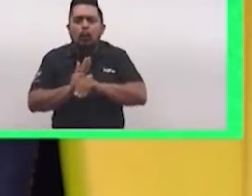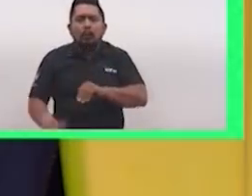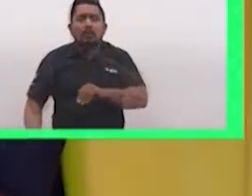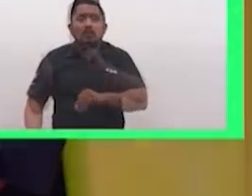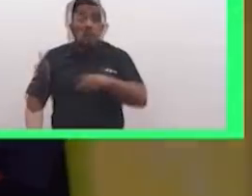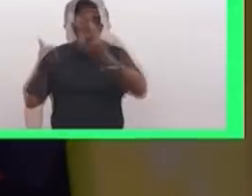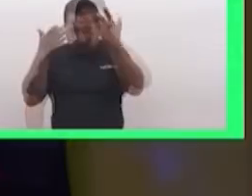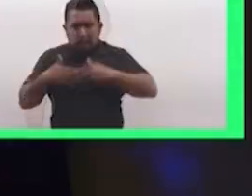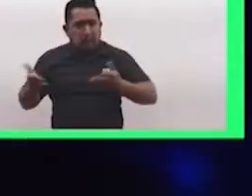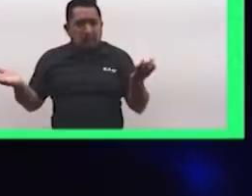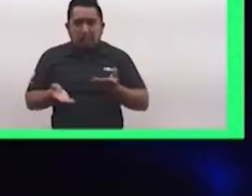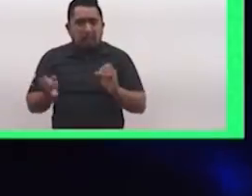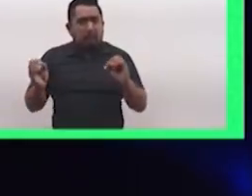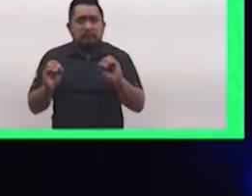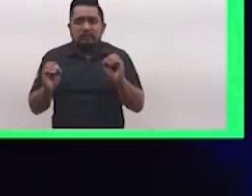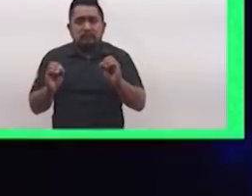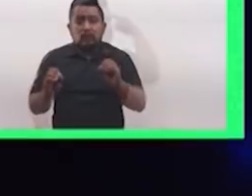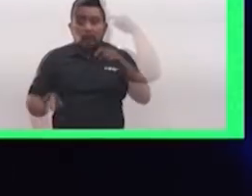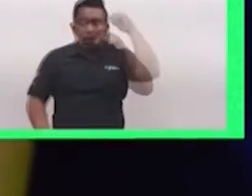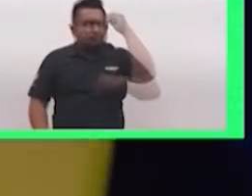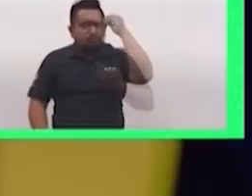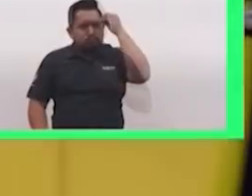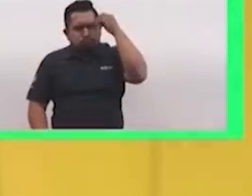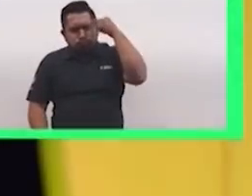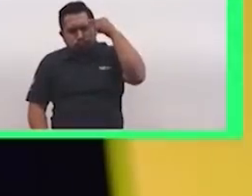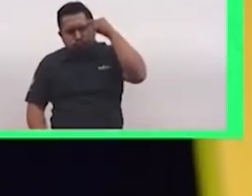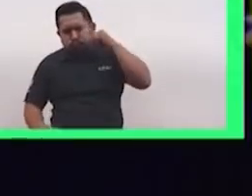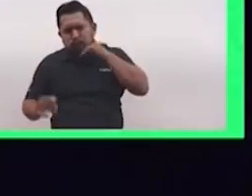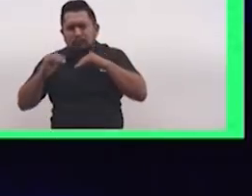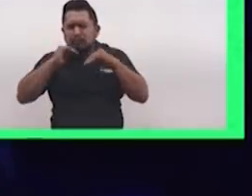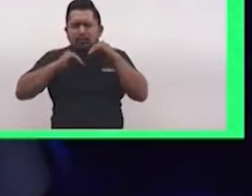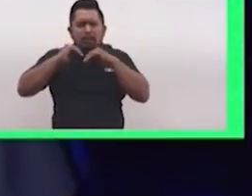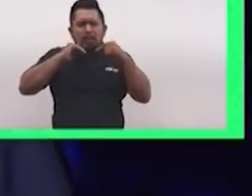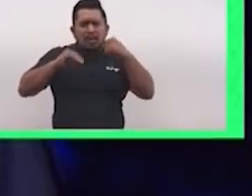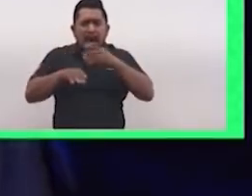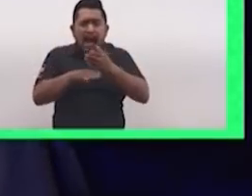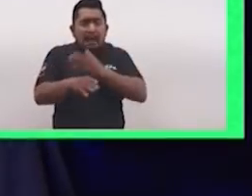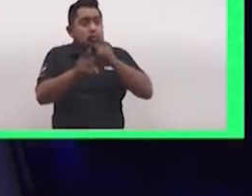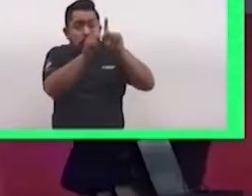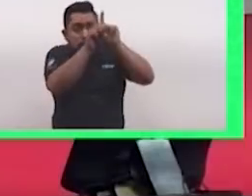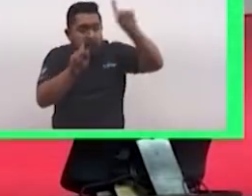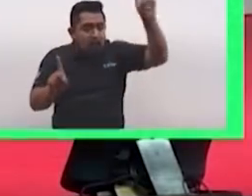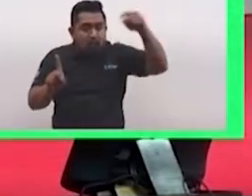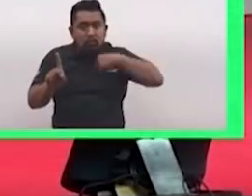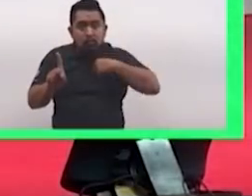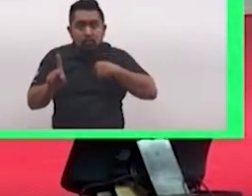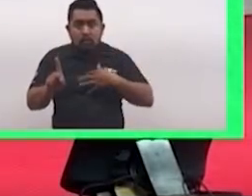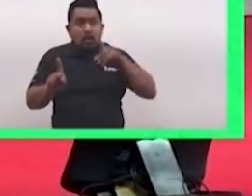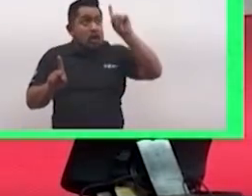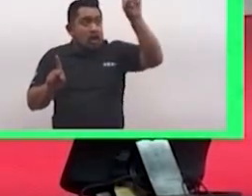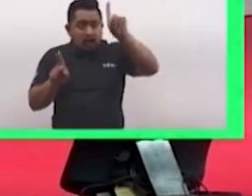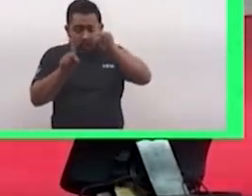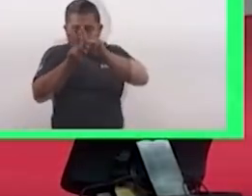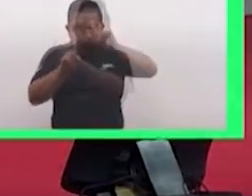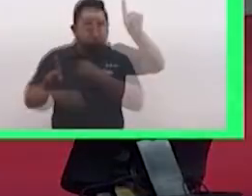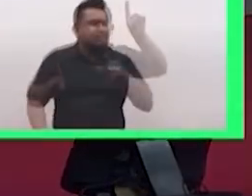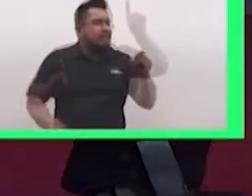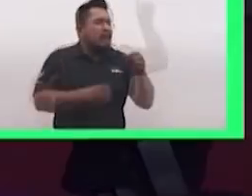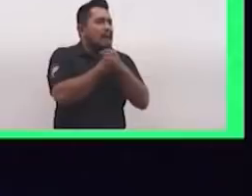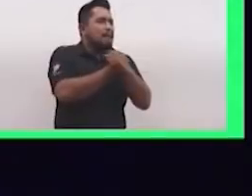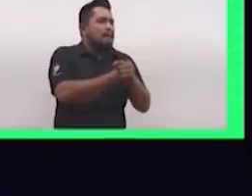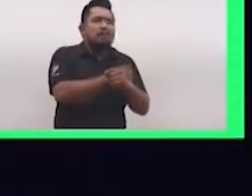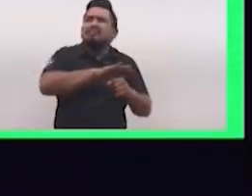familia de dios entonces lo que me está frustrando es porque lo es separado de dios porque dios no se separa de nadie